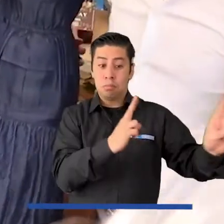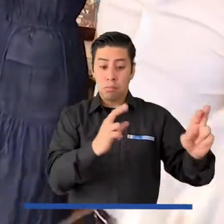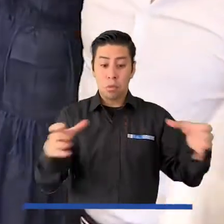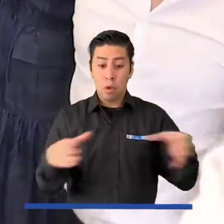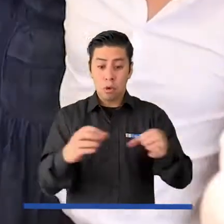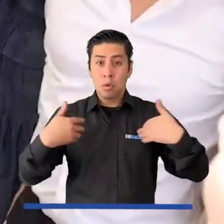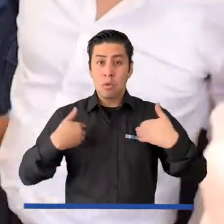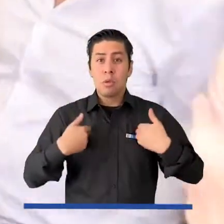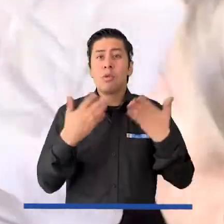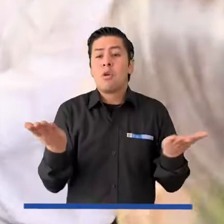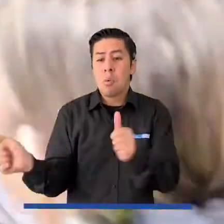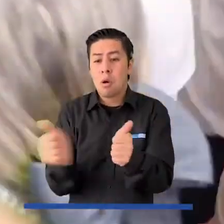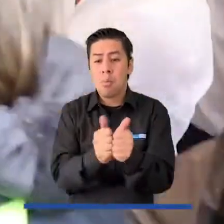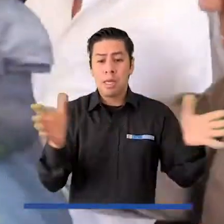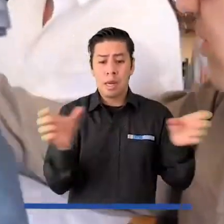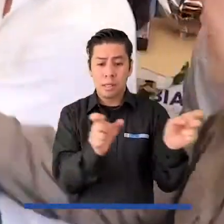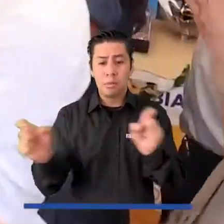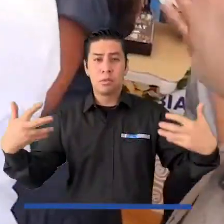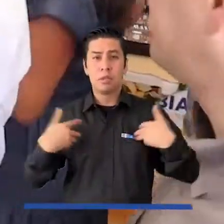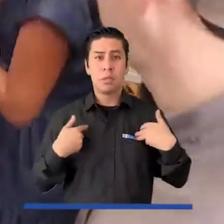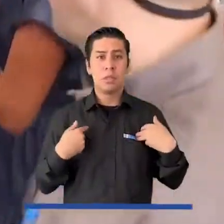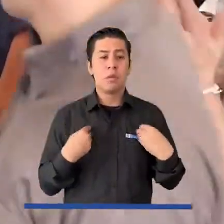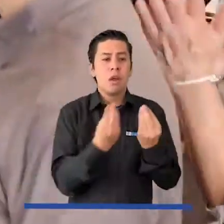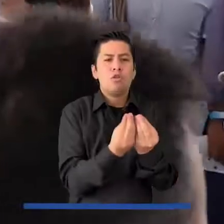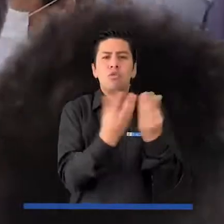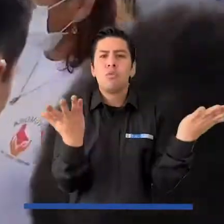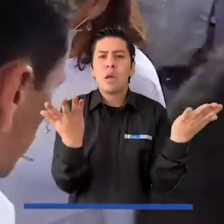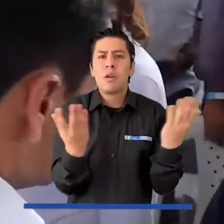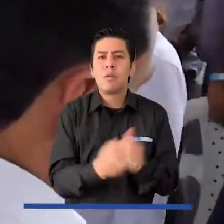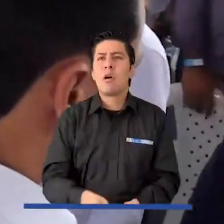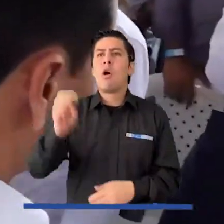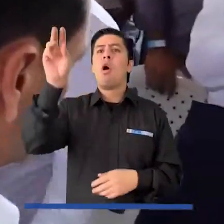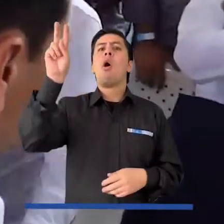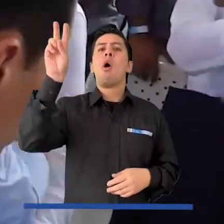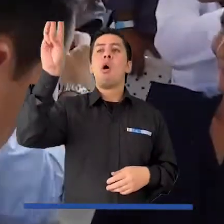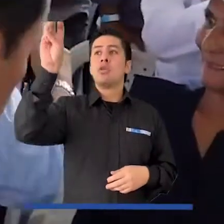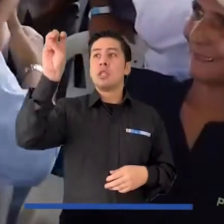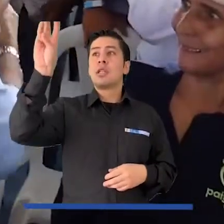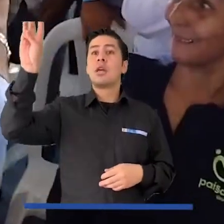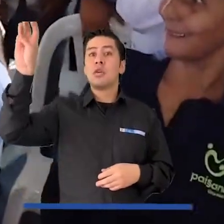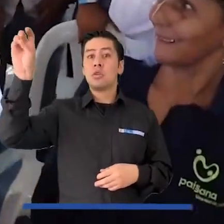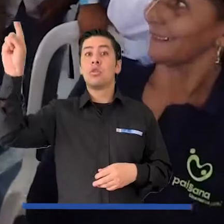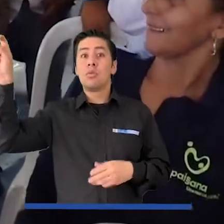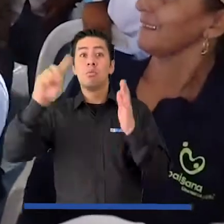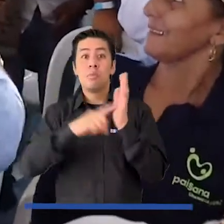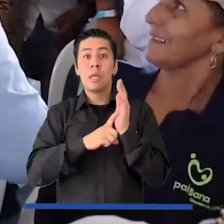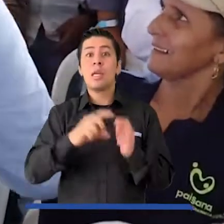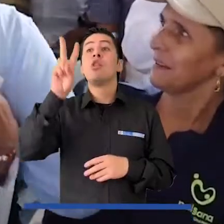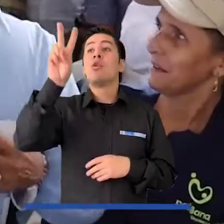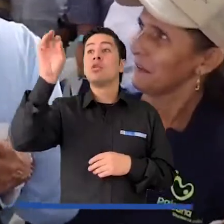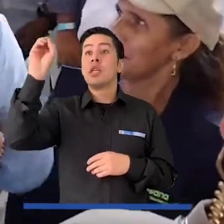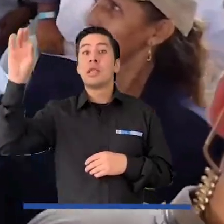el acompañamiento por parte de la Unidad para el Desarrollo de los Proyectos Productivos de las Víctimas. Esta cifra habla por sí sola,